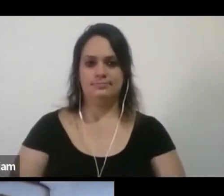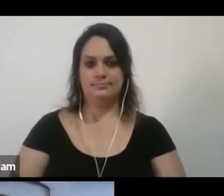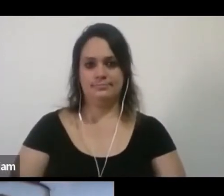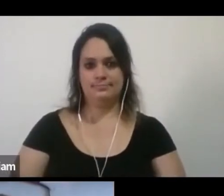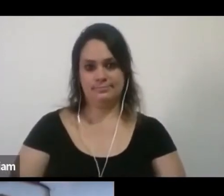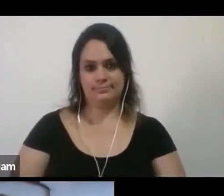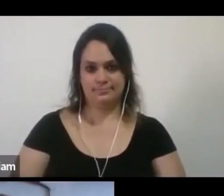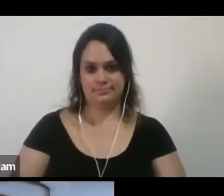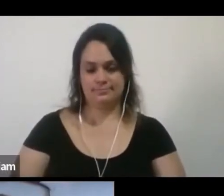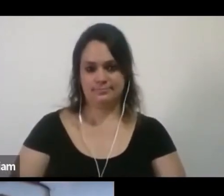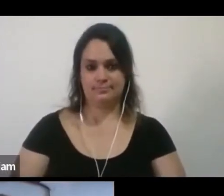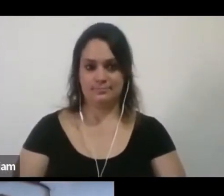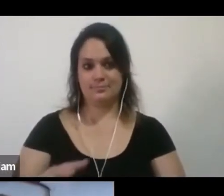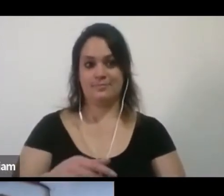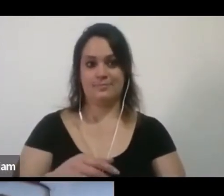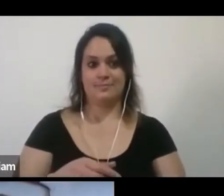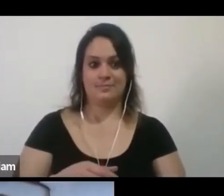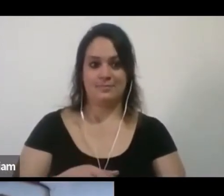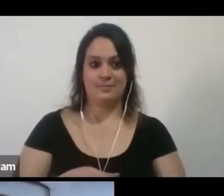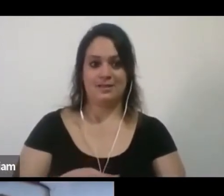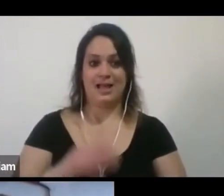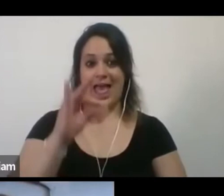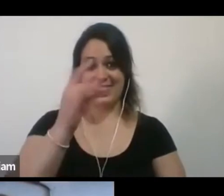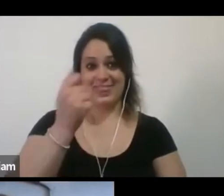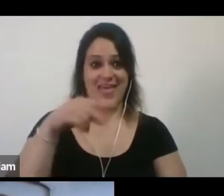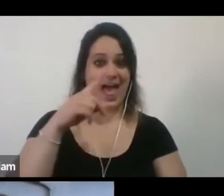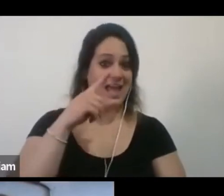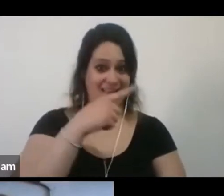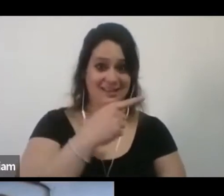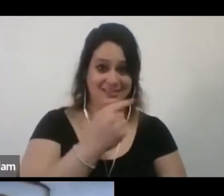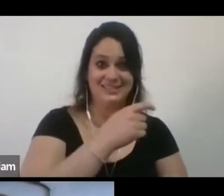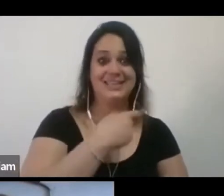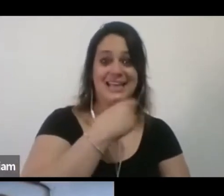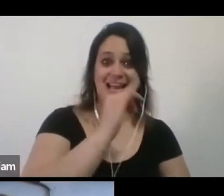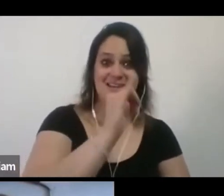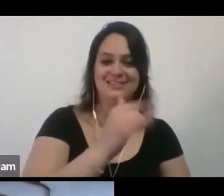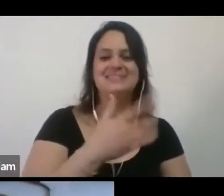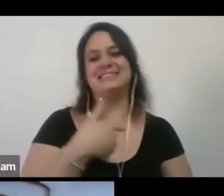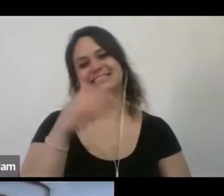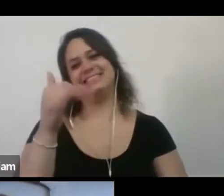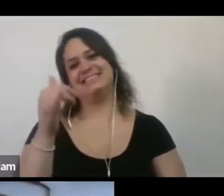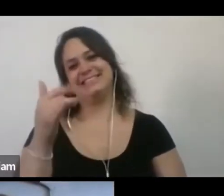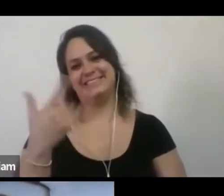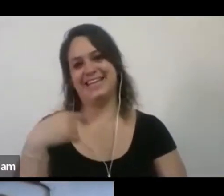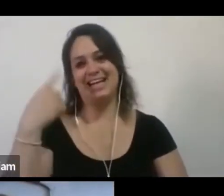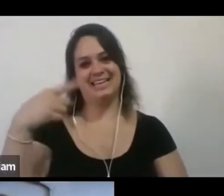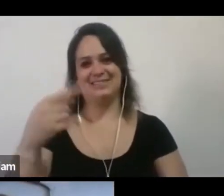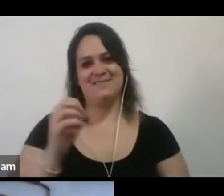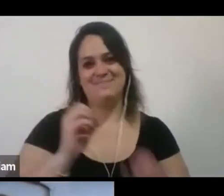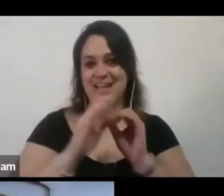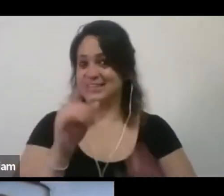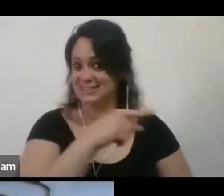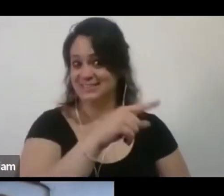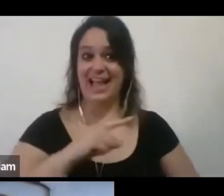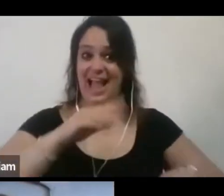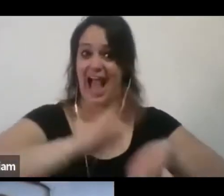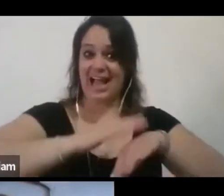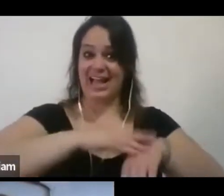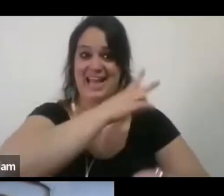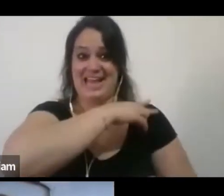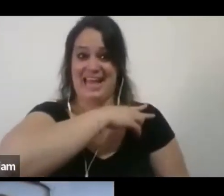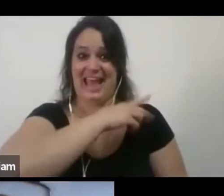Dani, ¿vos nos querés contar un poco qué son? Siempre empieza ella. Sí, obvio, porque ella es un poco la que nos